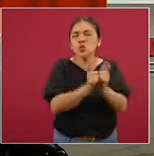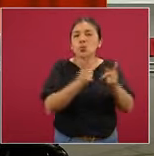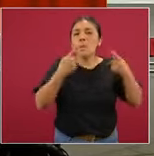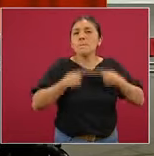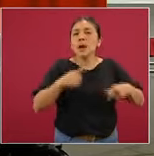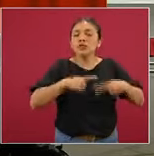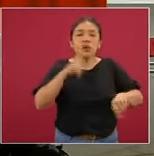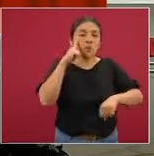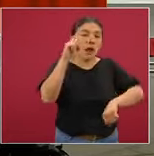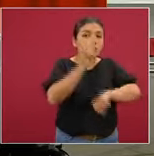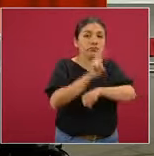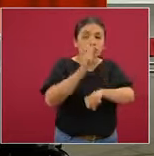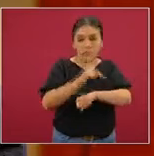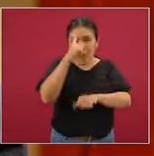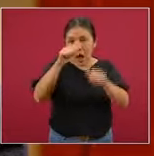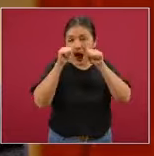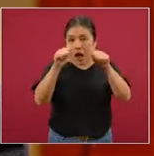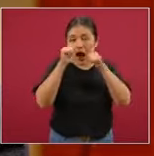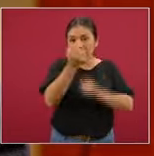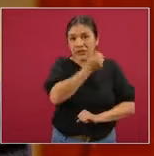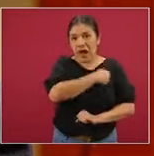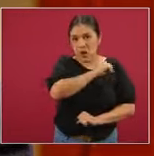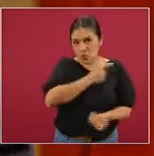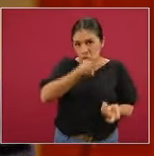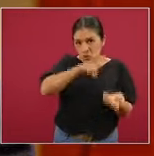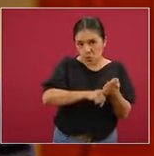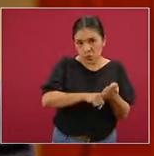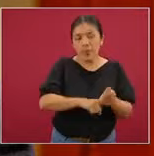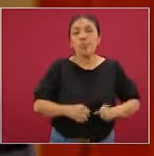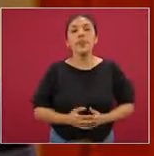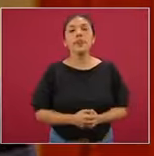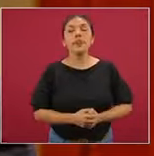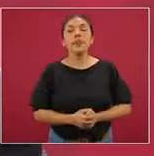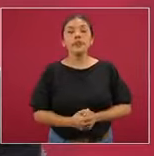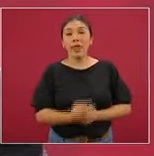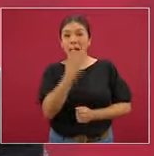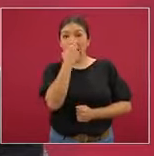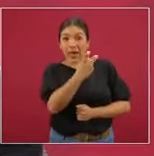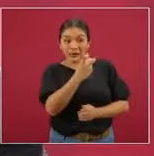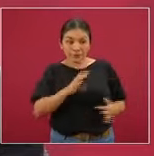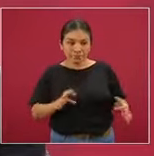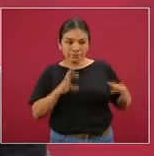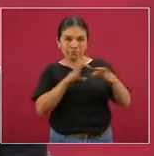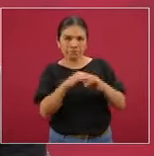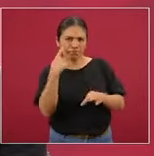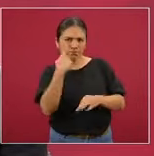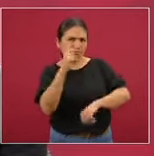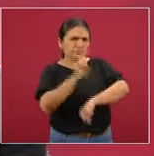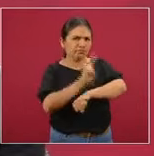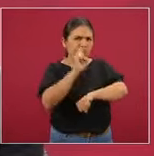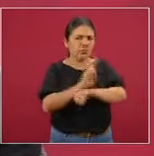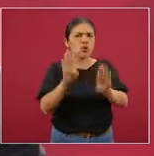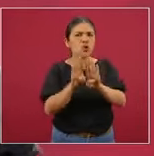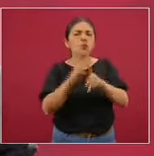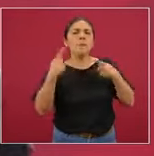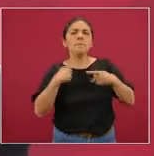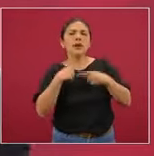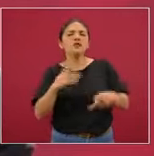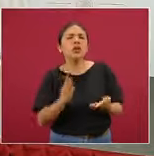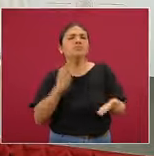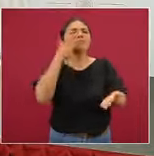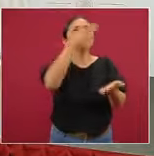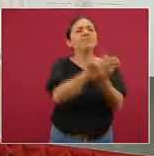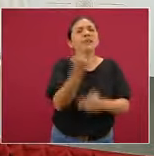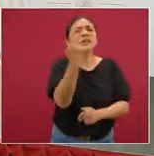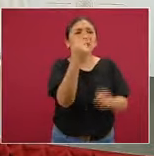personal del Sistema Nacional de Salud. Y en esa relación, en donde se verifica una consulta, una persona acude